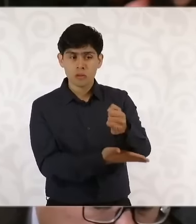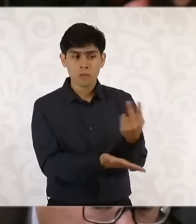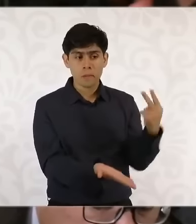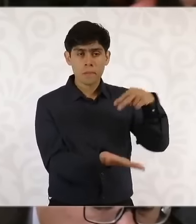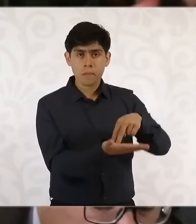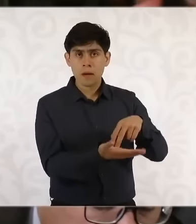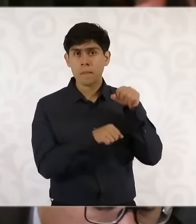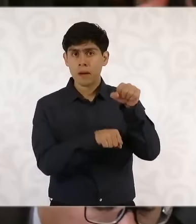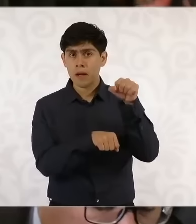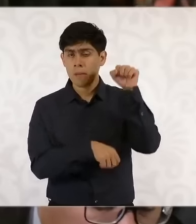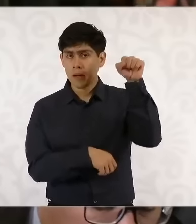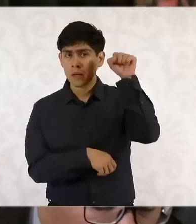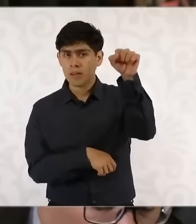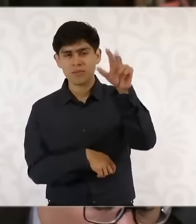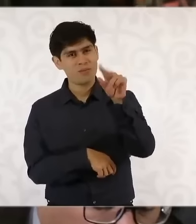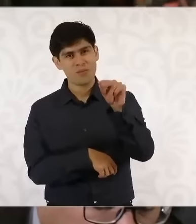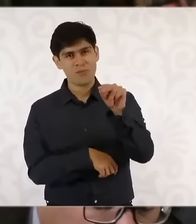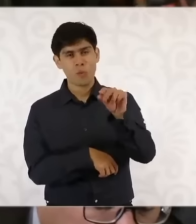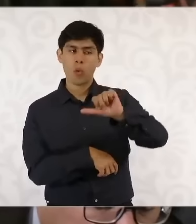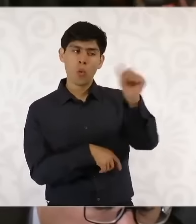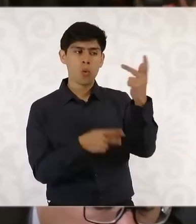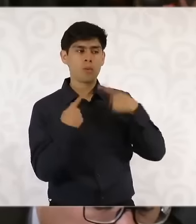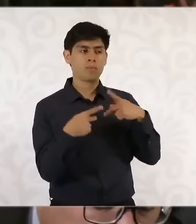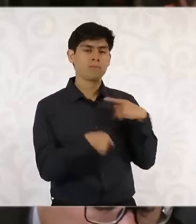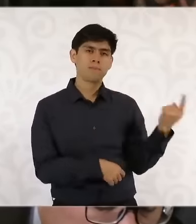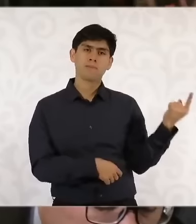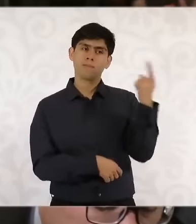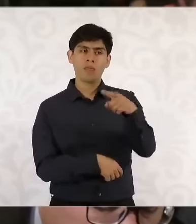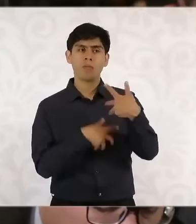Muchas de ellas iban acarreados.